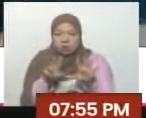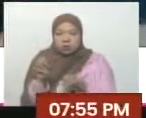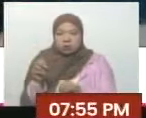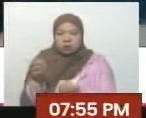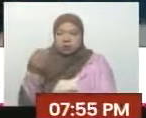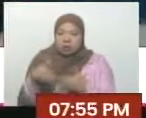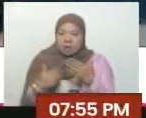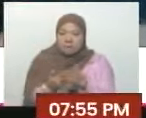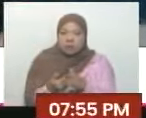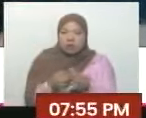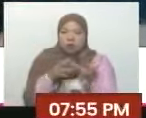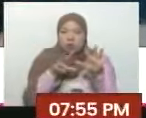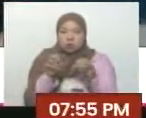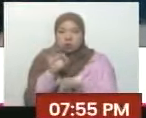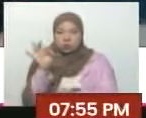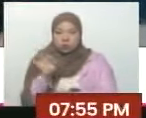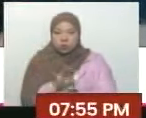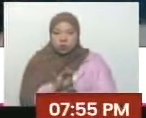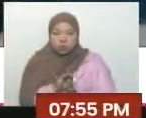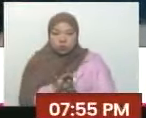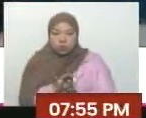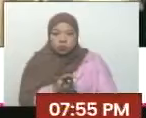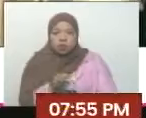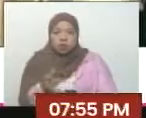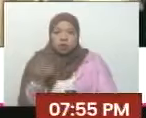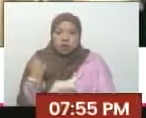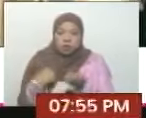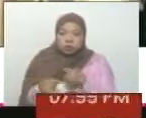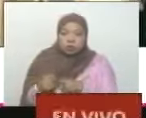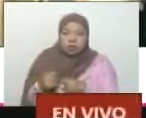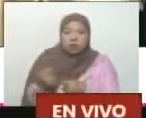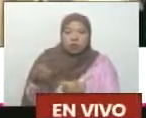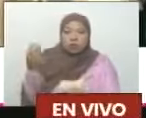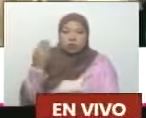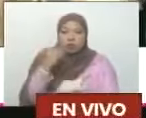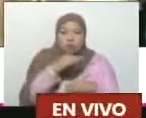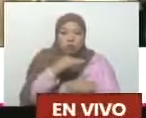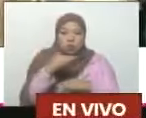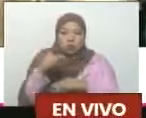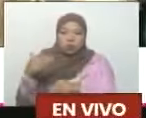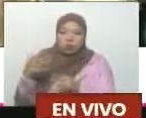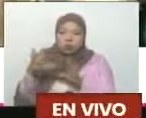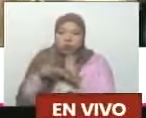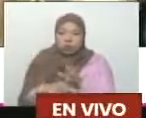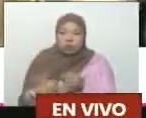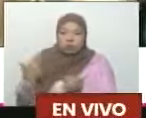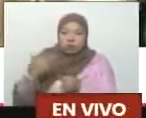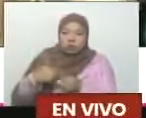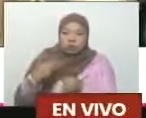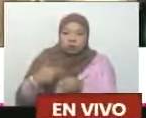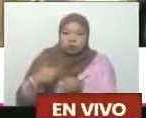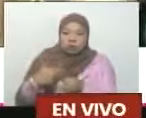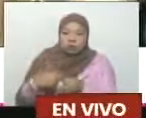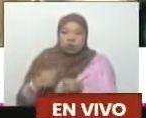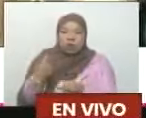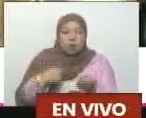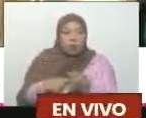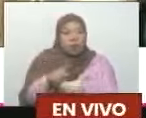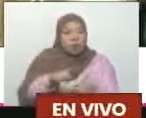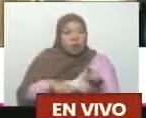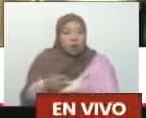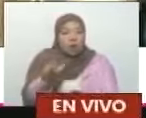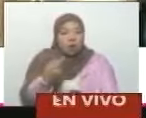80. ¿Y qué había crecido? Las importaciones. Claro, todo el chorro petrolero que entró, compra para allá, compra para acá,